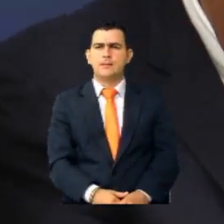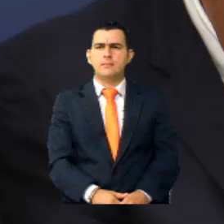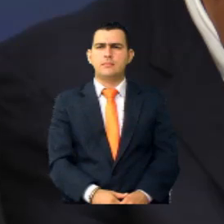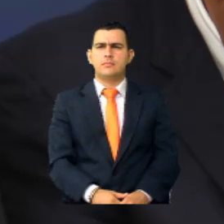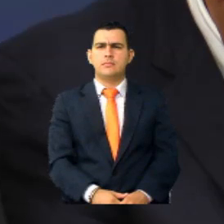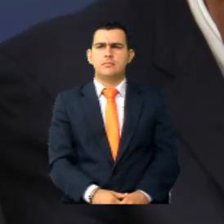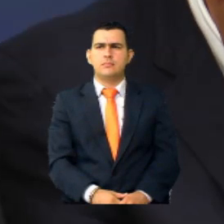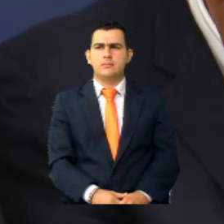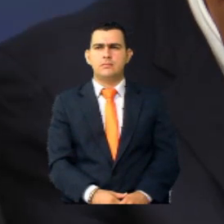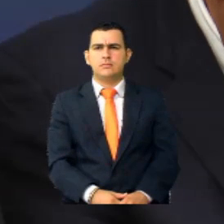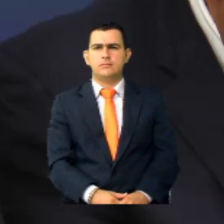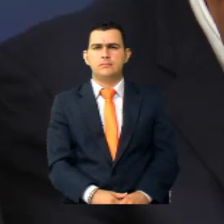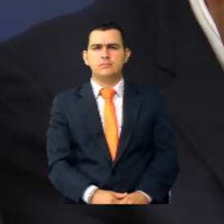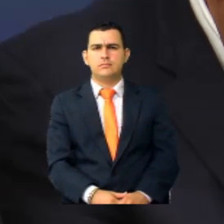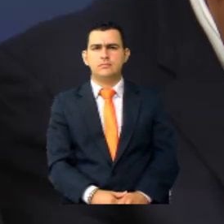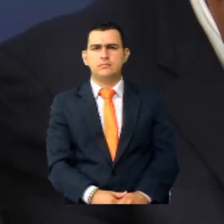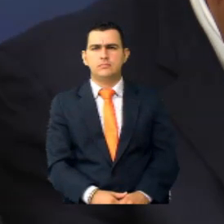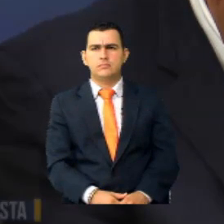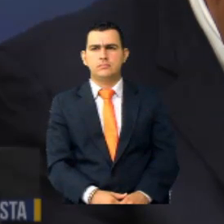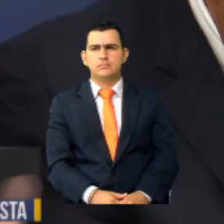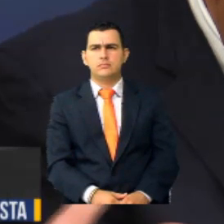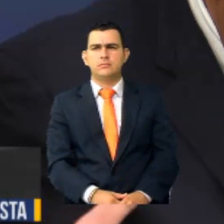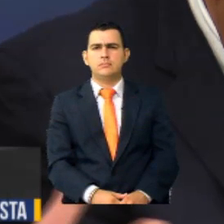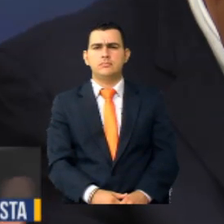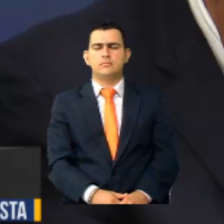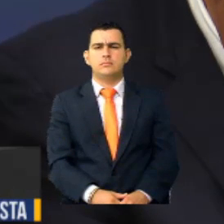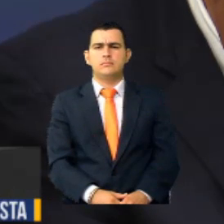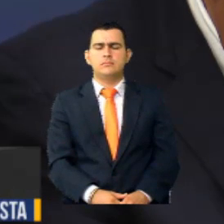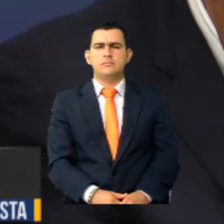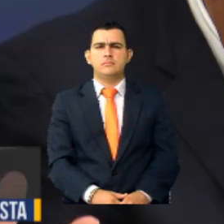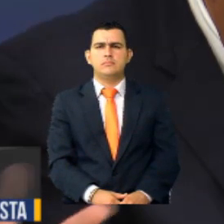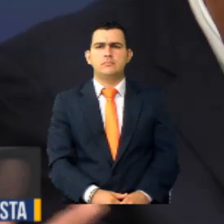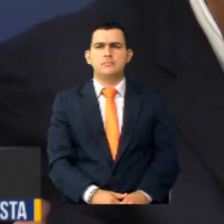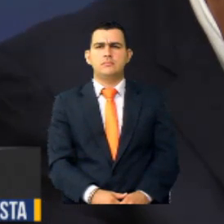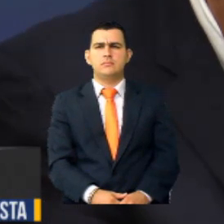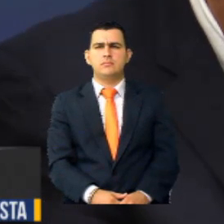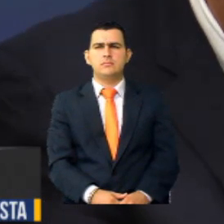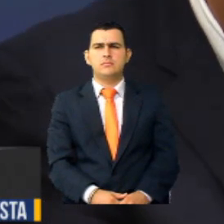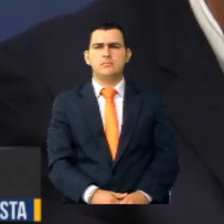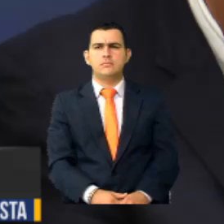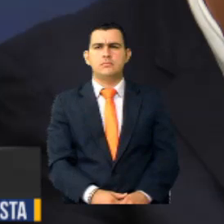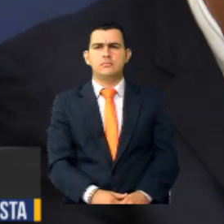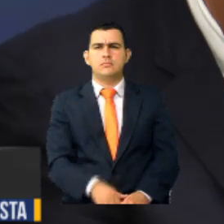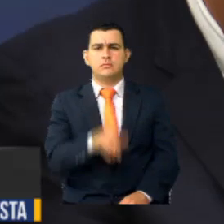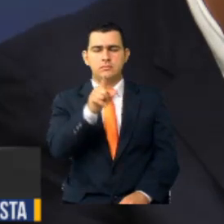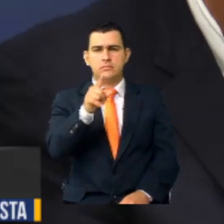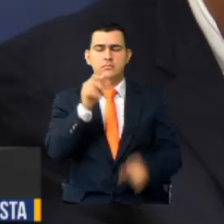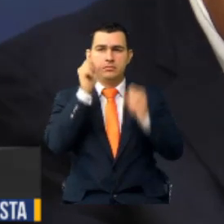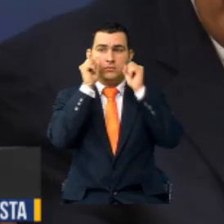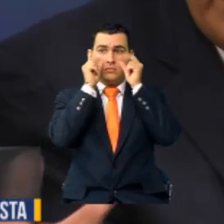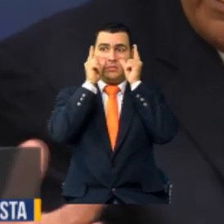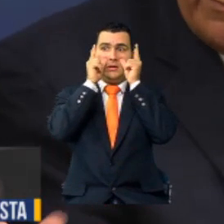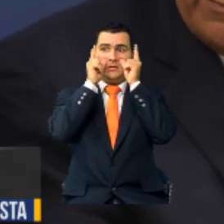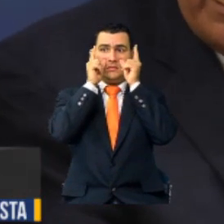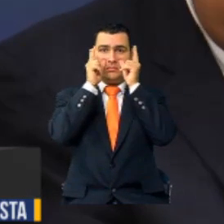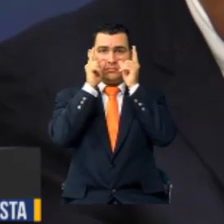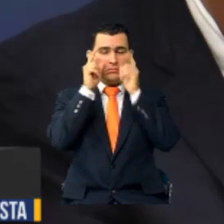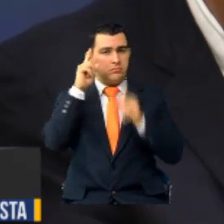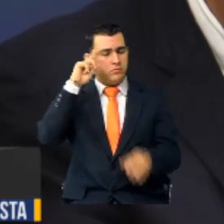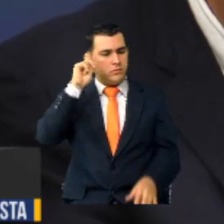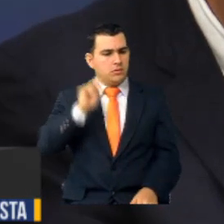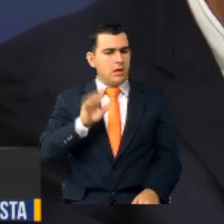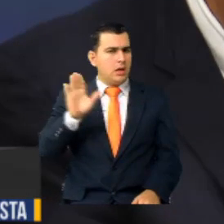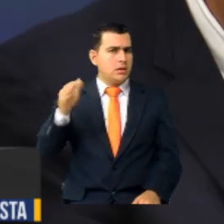Comunicador social Álvaro Pérez Vides, pues nos toma por sorpresa la actitud asumida por